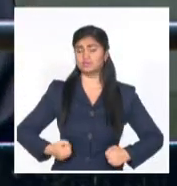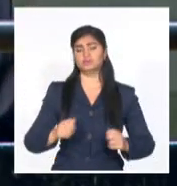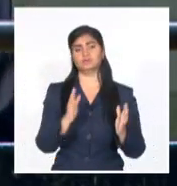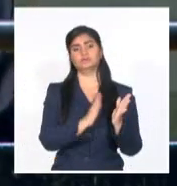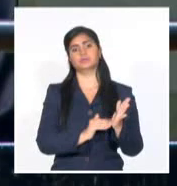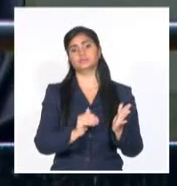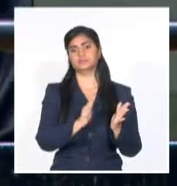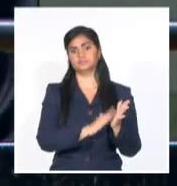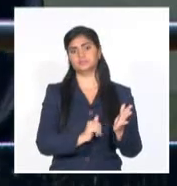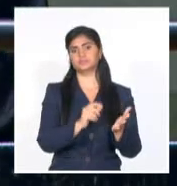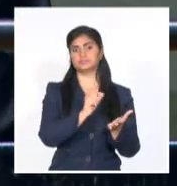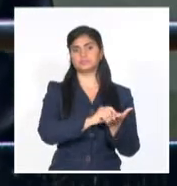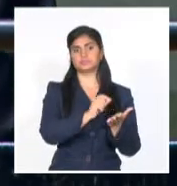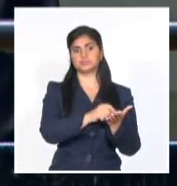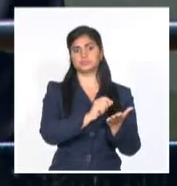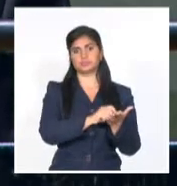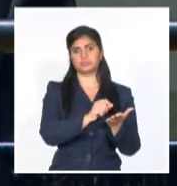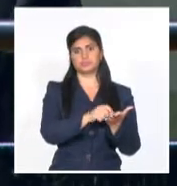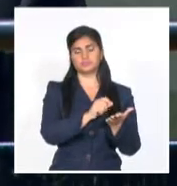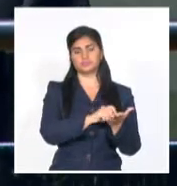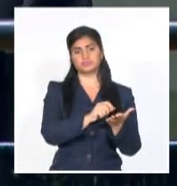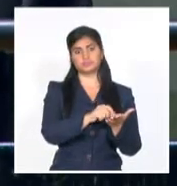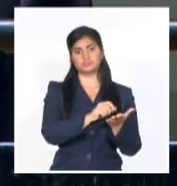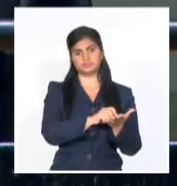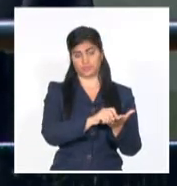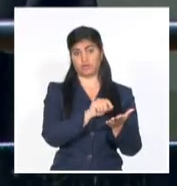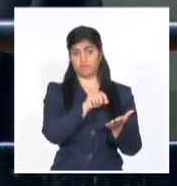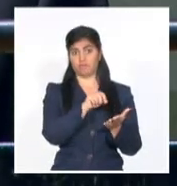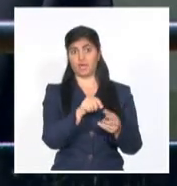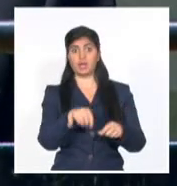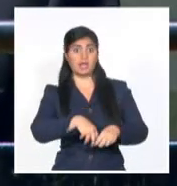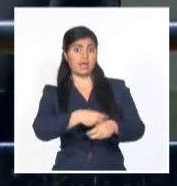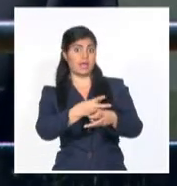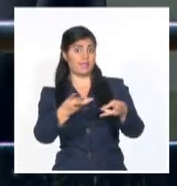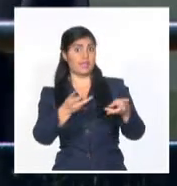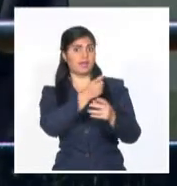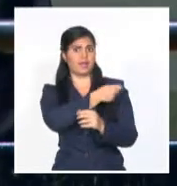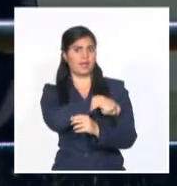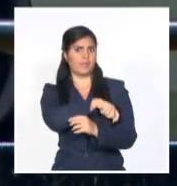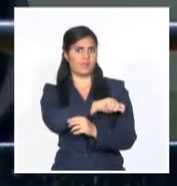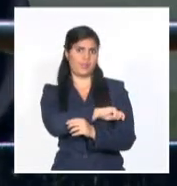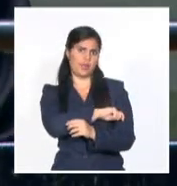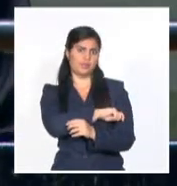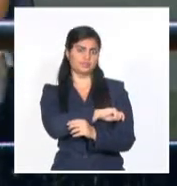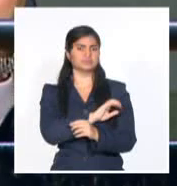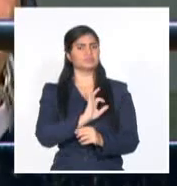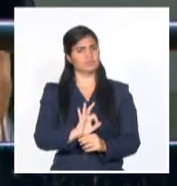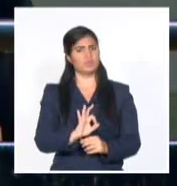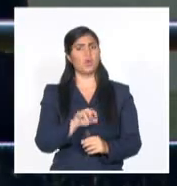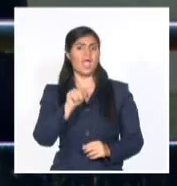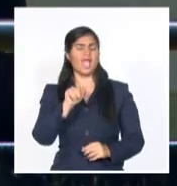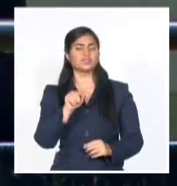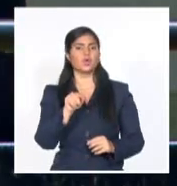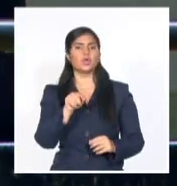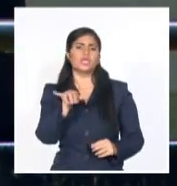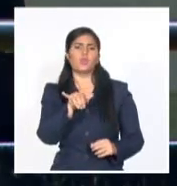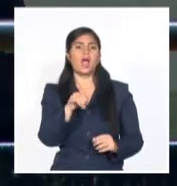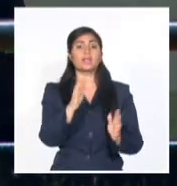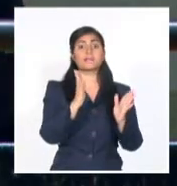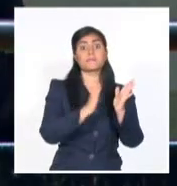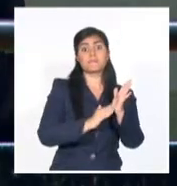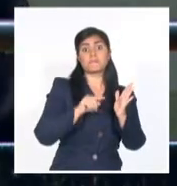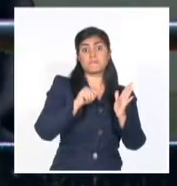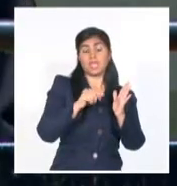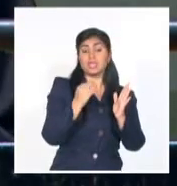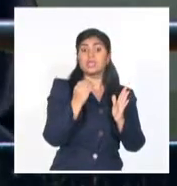normada, que no alcanza para satisfacer todas las necesidades, pero atiende las indispensables de todas